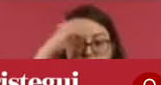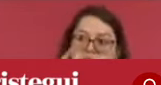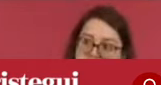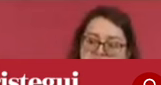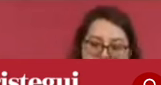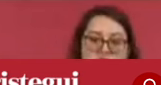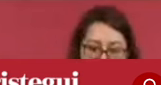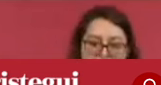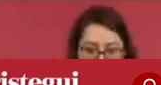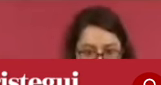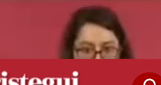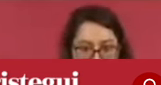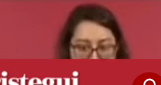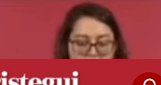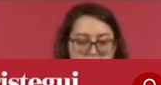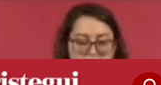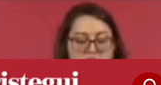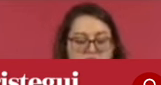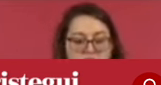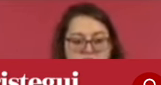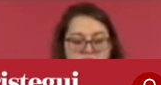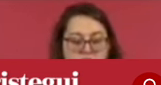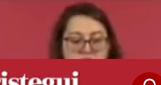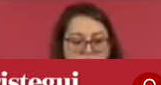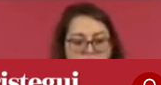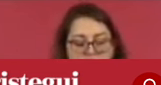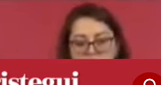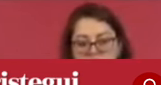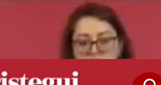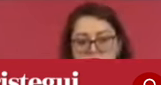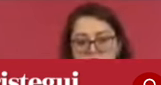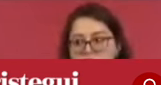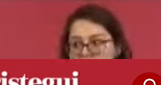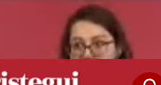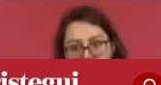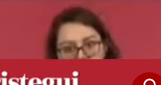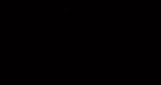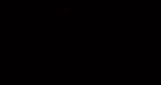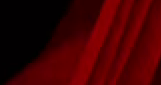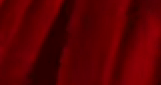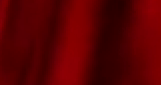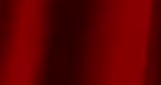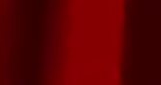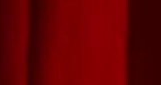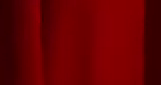también le tengo mucha confianza y estoy seguro que no va a defraudar al pueblo.